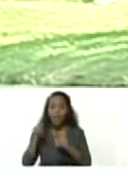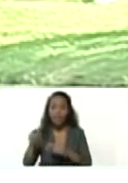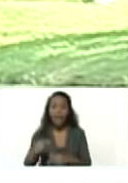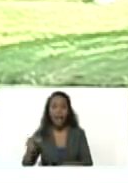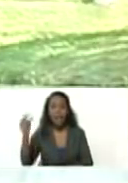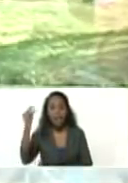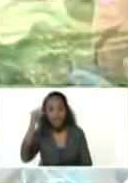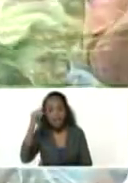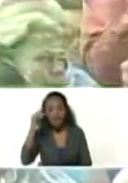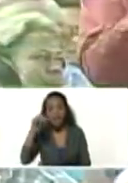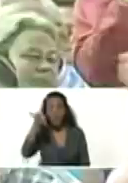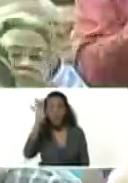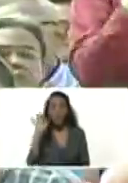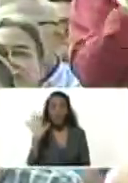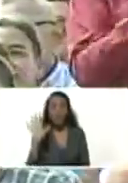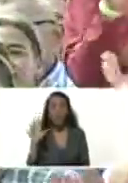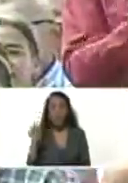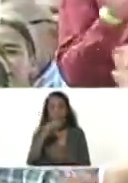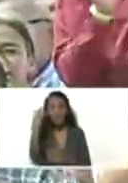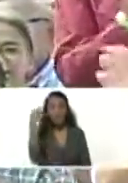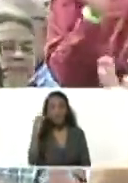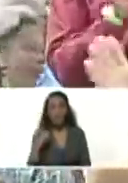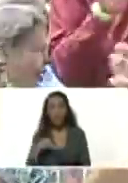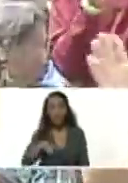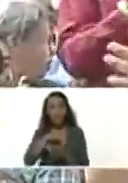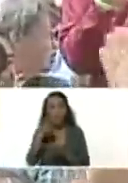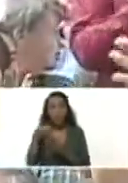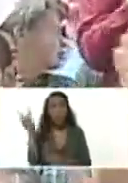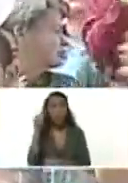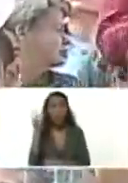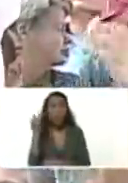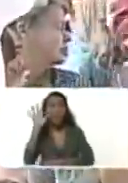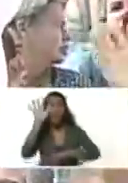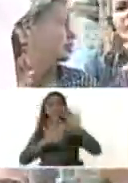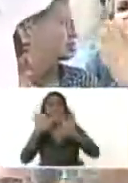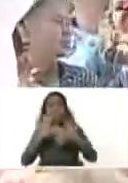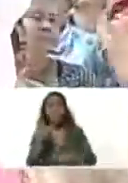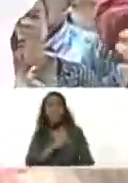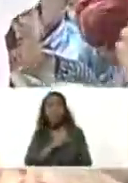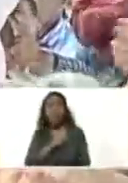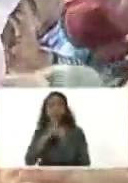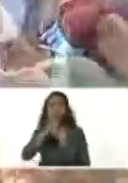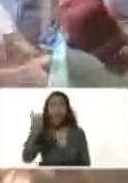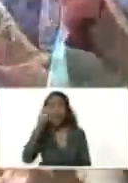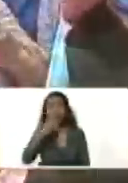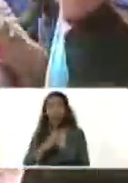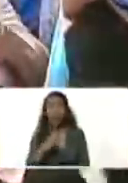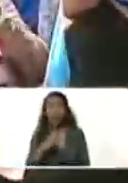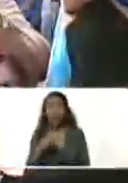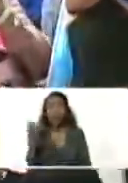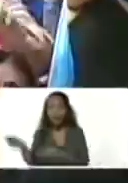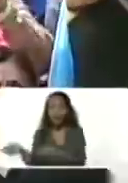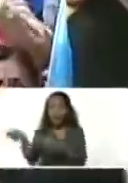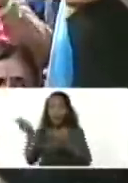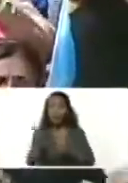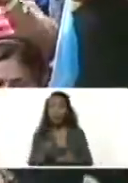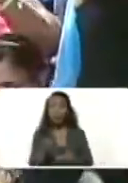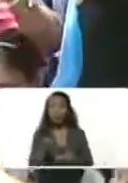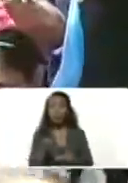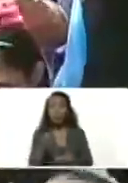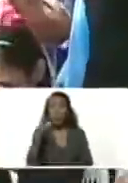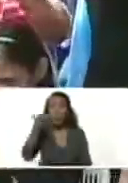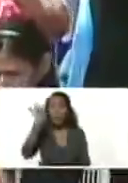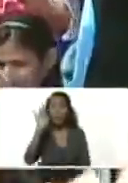Día del Pastor a nivel nacional en Venezuela el 15 de enero de cada año. Aquí lo tengo, miren. Pastores y